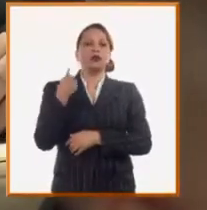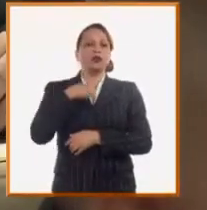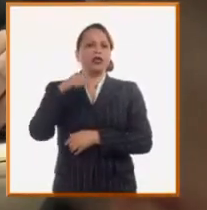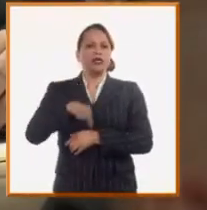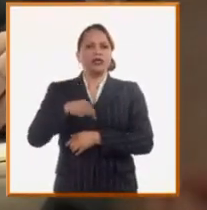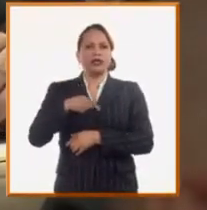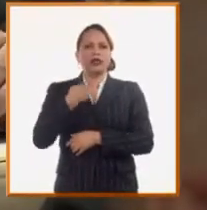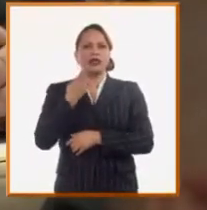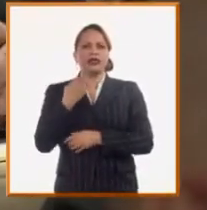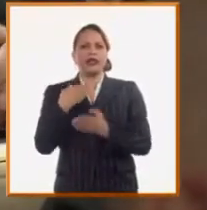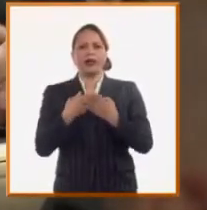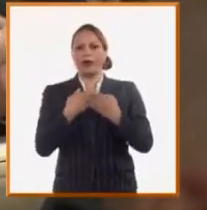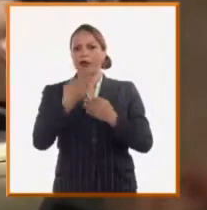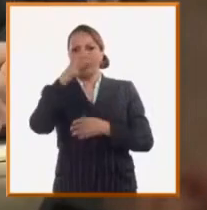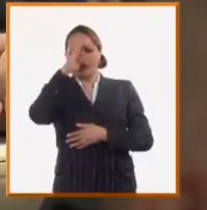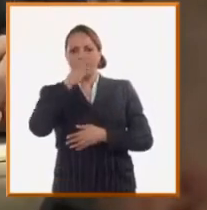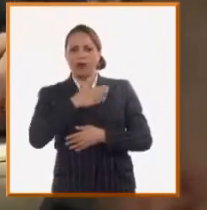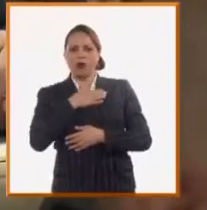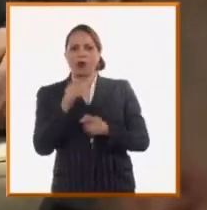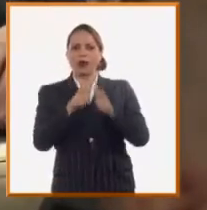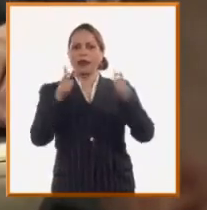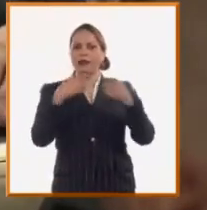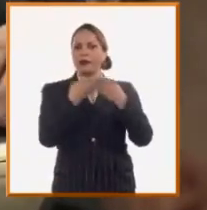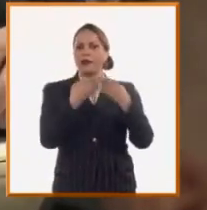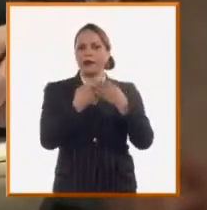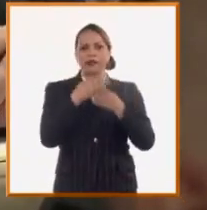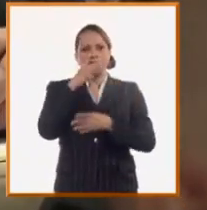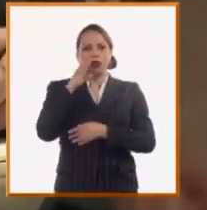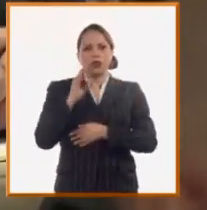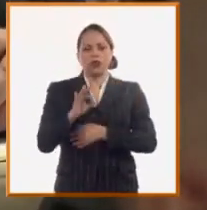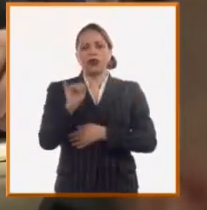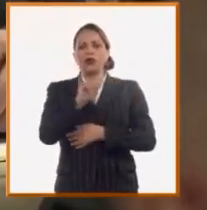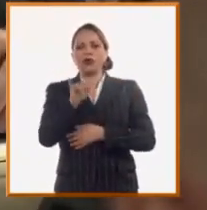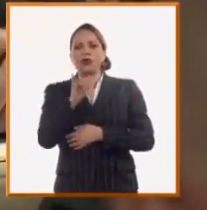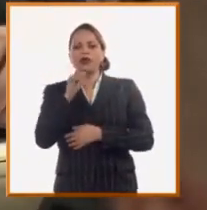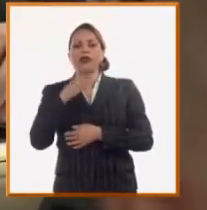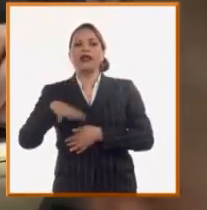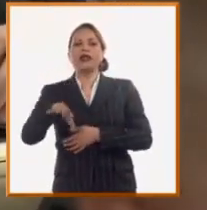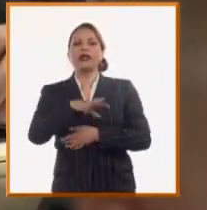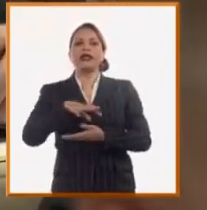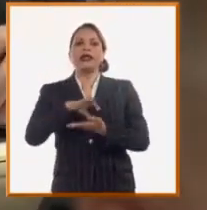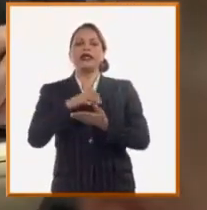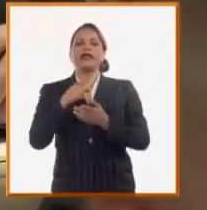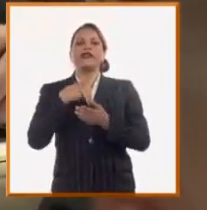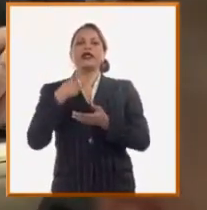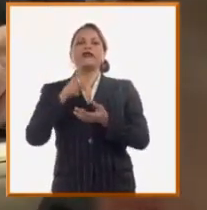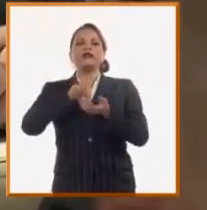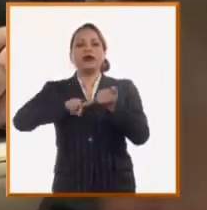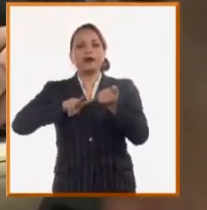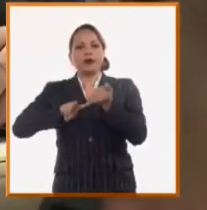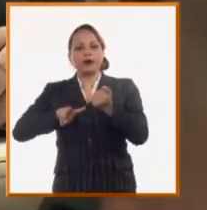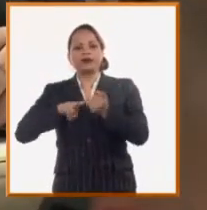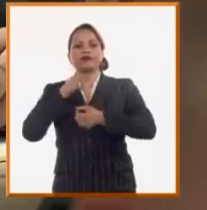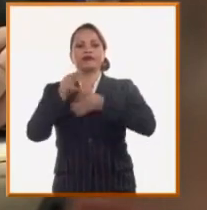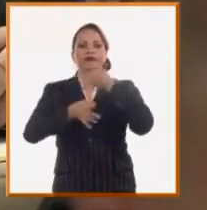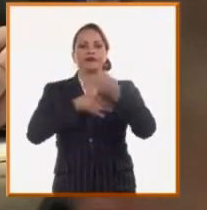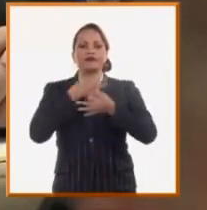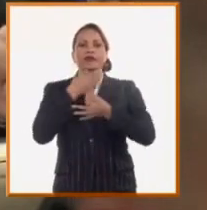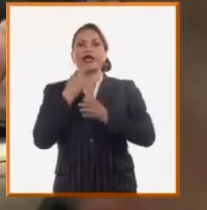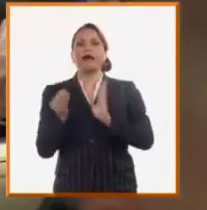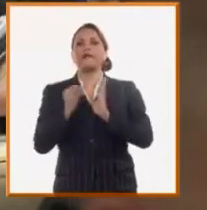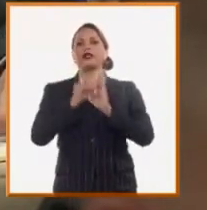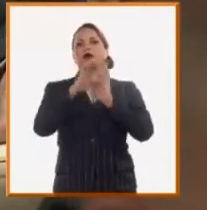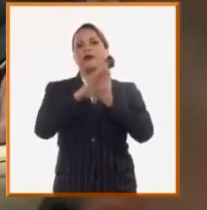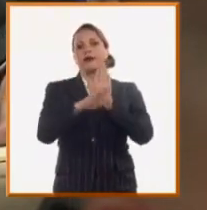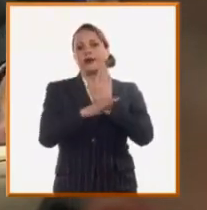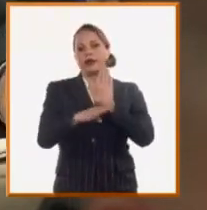la macroeconomía, desde las grandes empresas, se hace también desde el ámbito territorial, y yo creo que se han explicado incluso medidas que van a